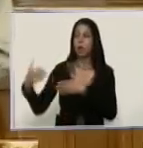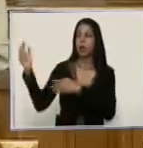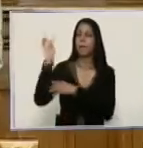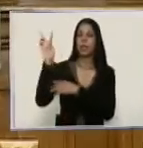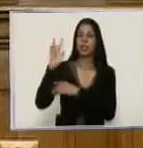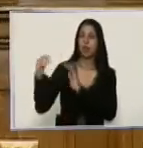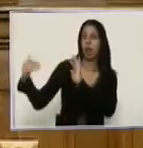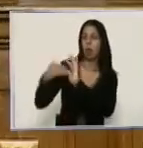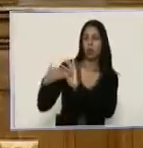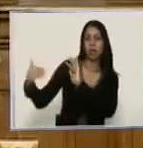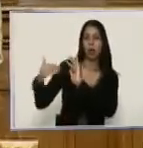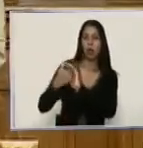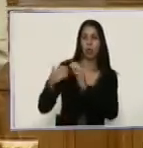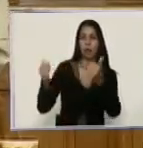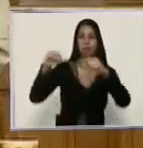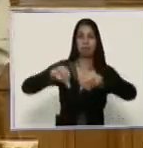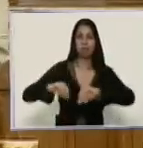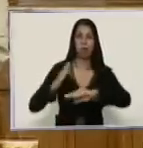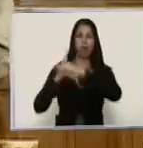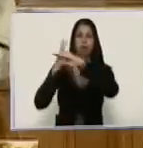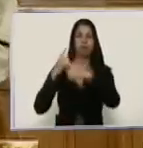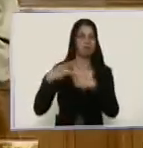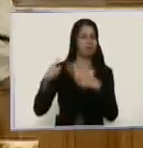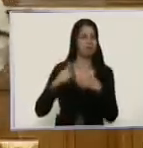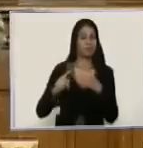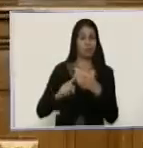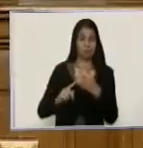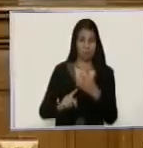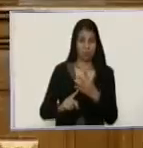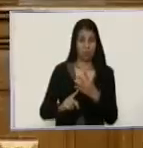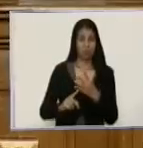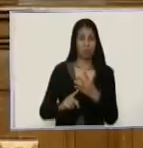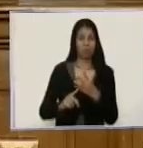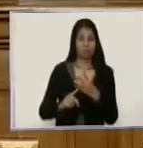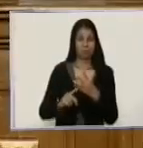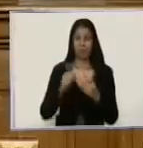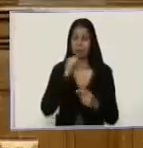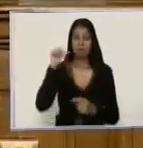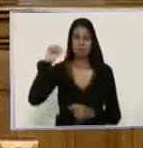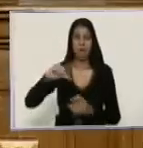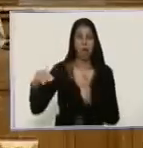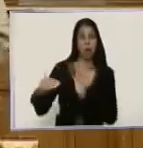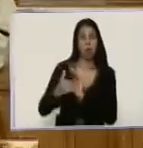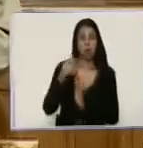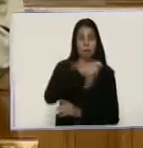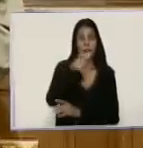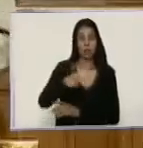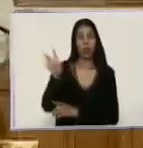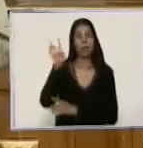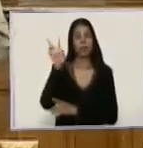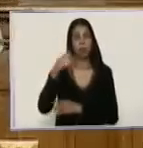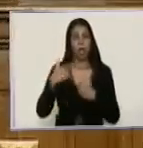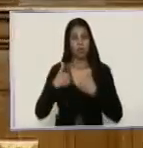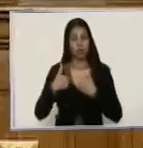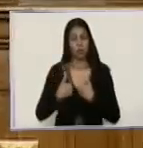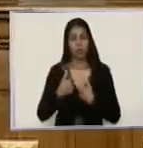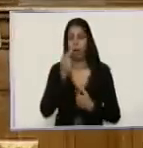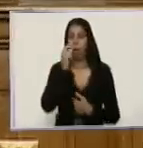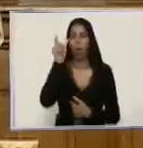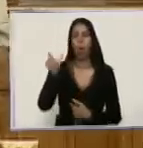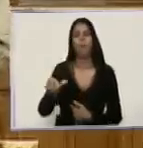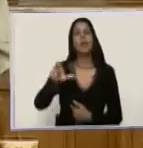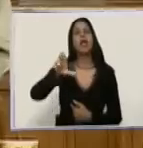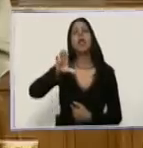por bloqueo económico, en detrimento y como crímenes de lesa humanidad en contra de Venezuela. El señor Almagro